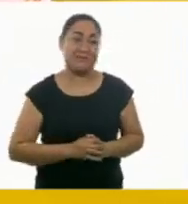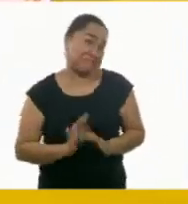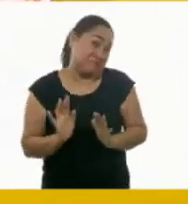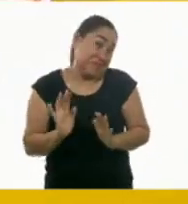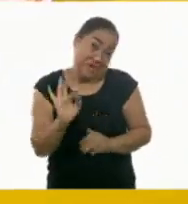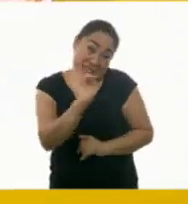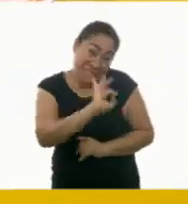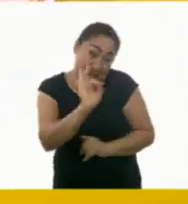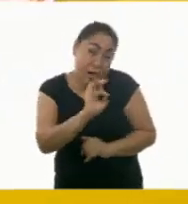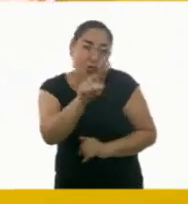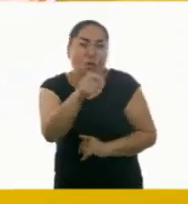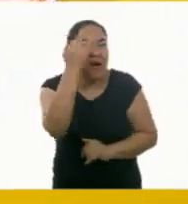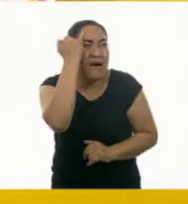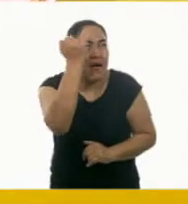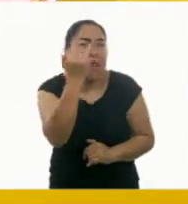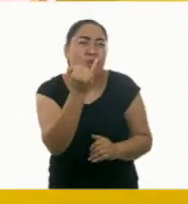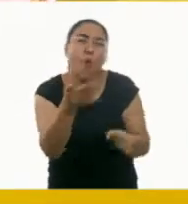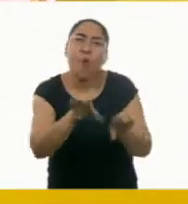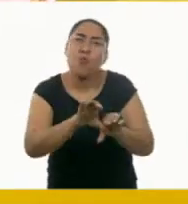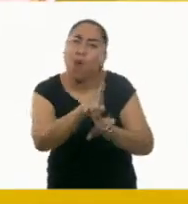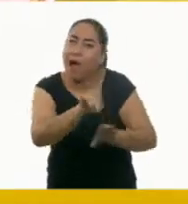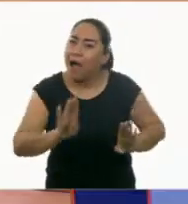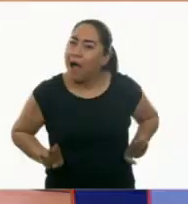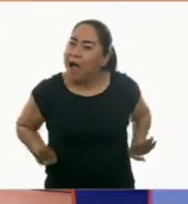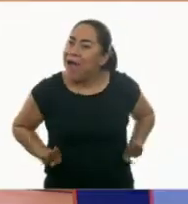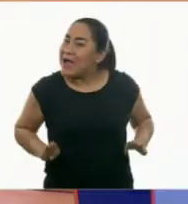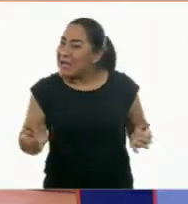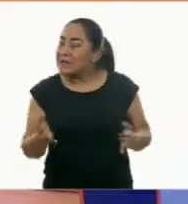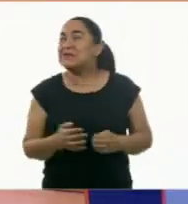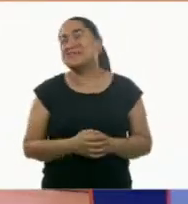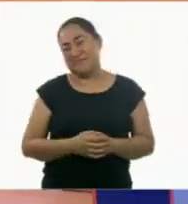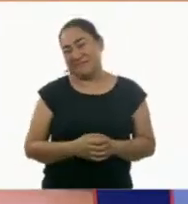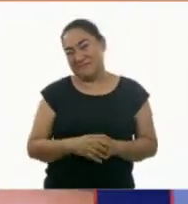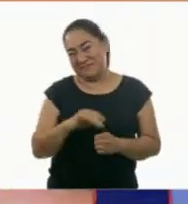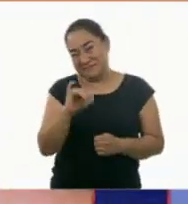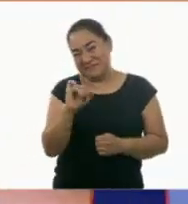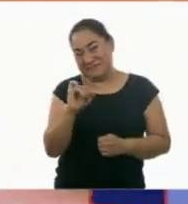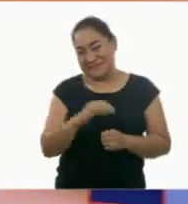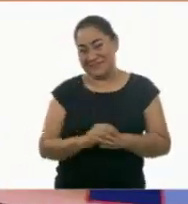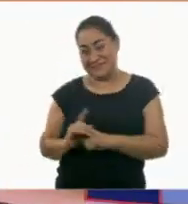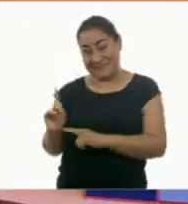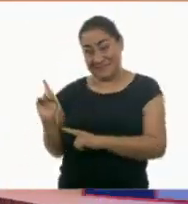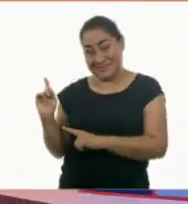Algo así me imagino. ¿Ustedes qué se imaginaron? Sí, ¿verdad? Seguramente el